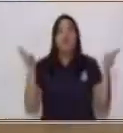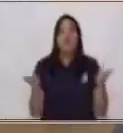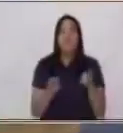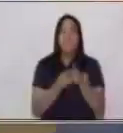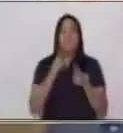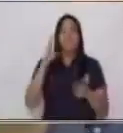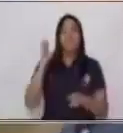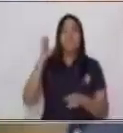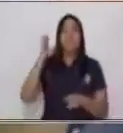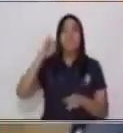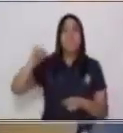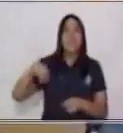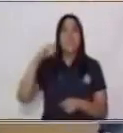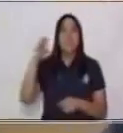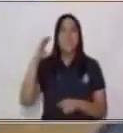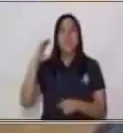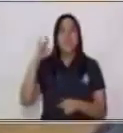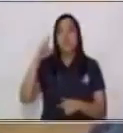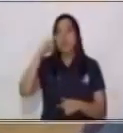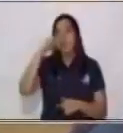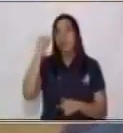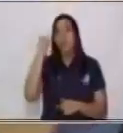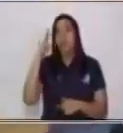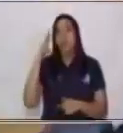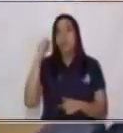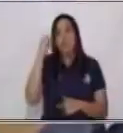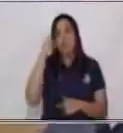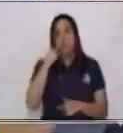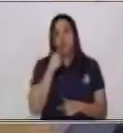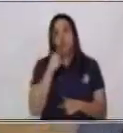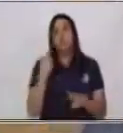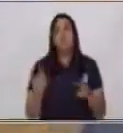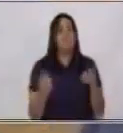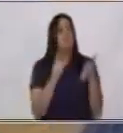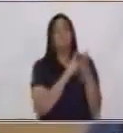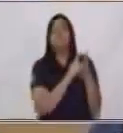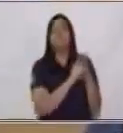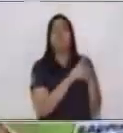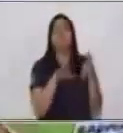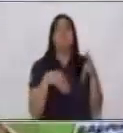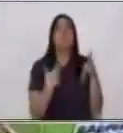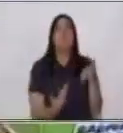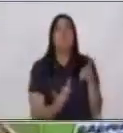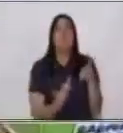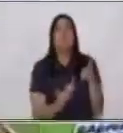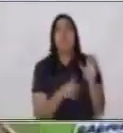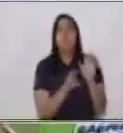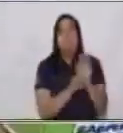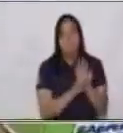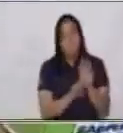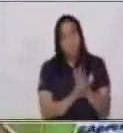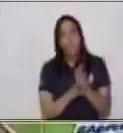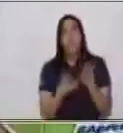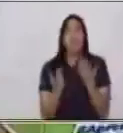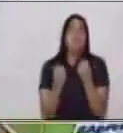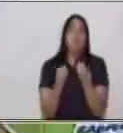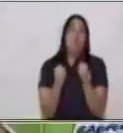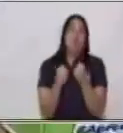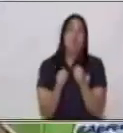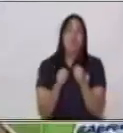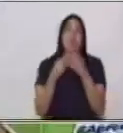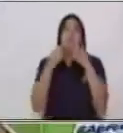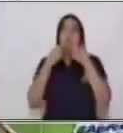resúmenes van a abordar los aspectos de proyectos comerciales, es decir, ¿te recuerdas que vimos también acerca de